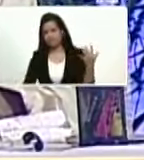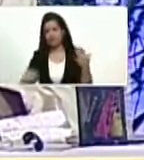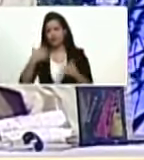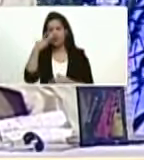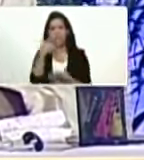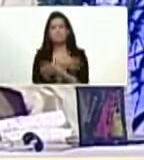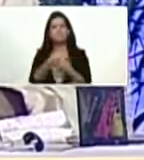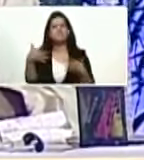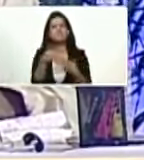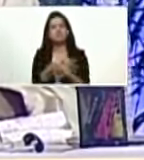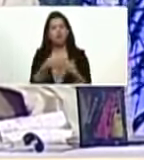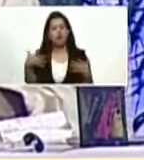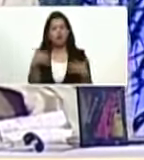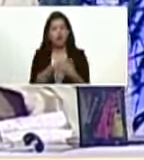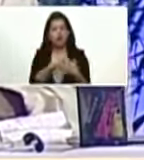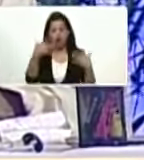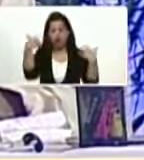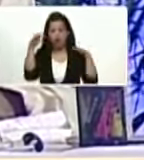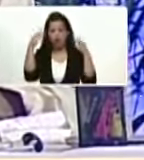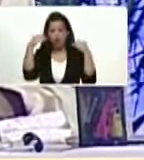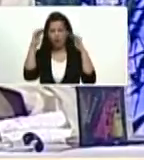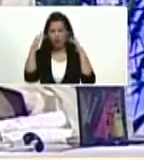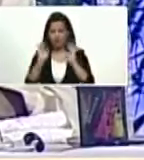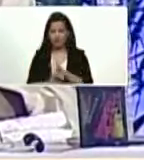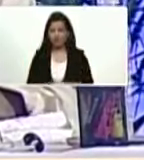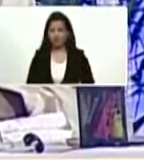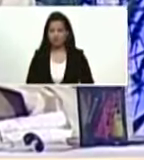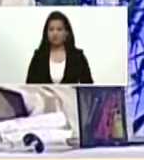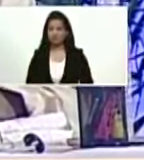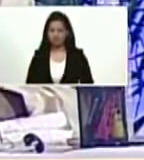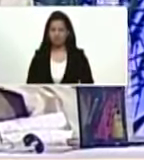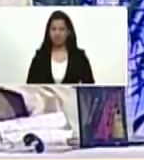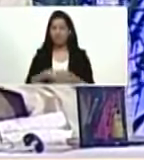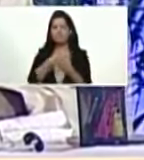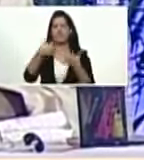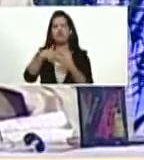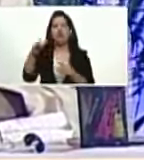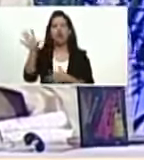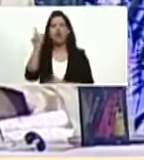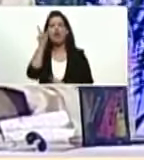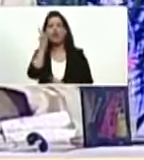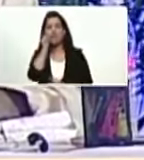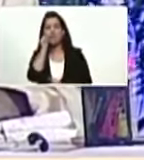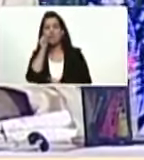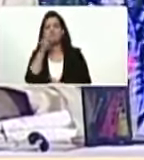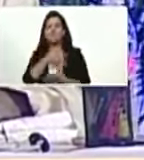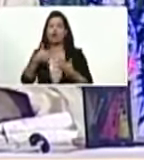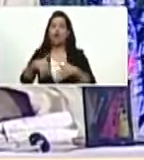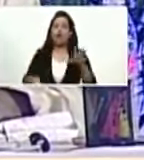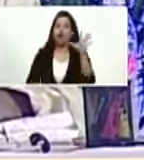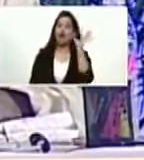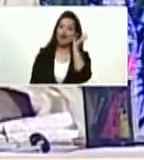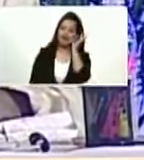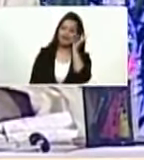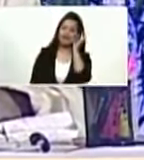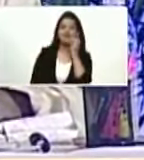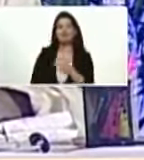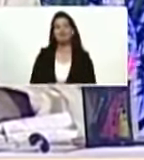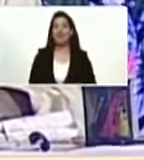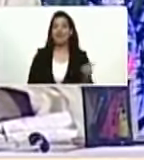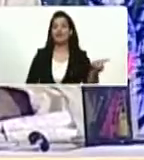millones. Y para complacerlos a ellos, millonas. Pues ellos se alegran cuando yo digo